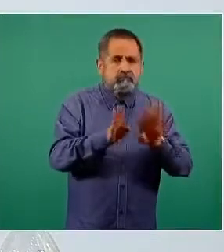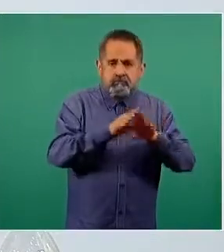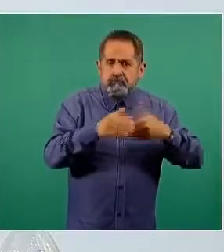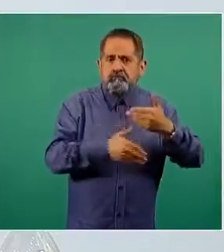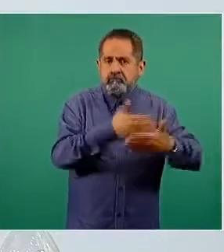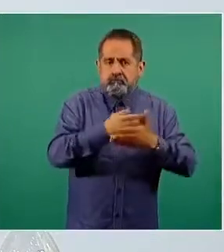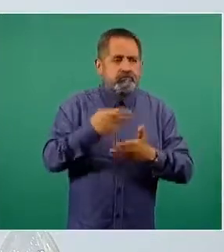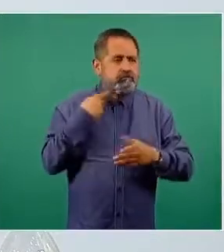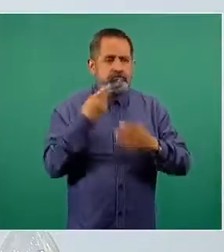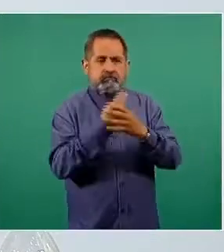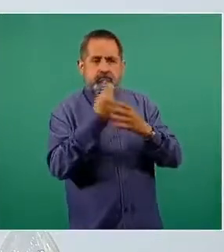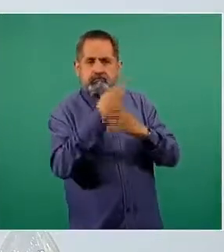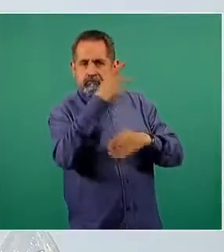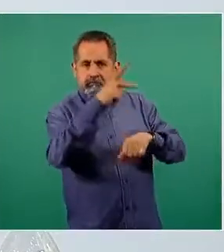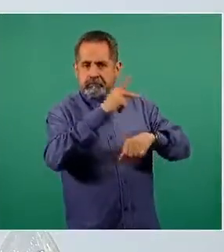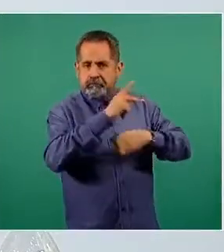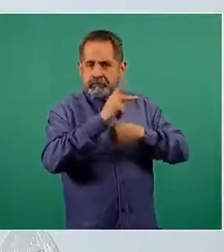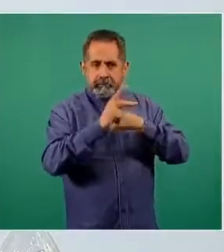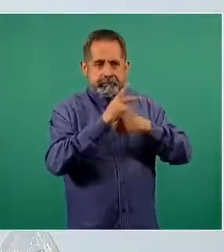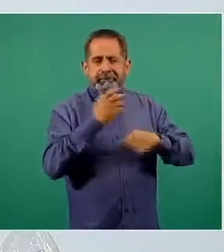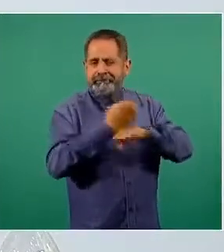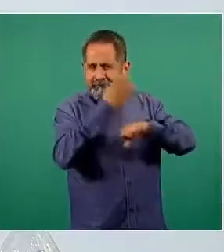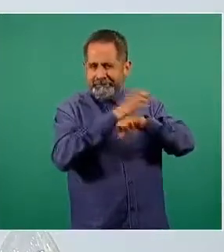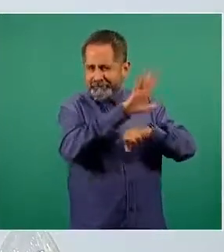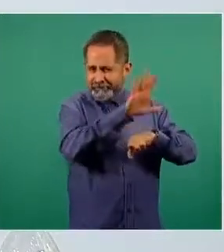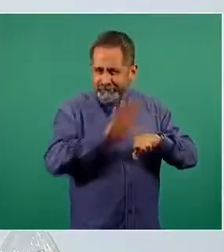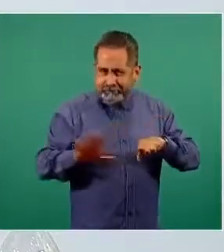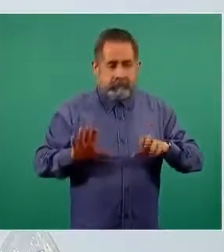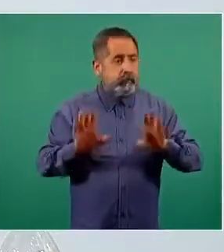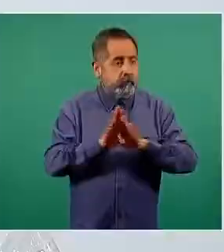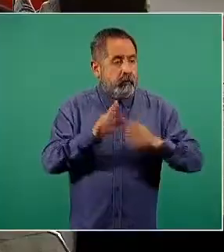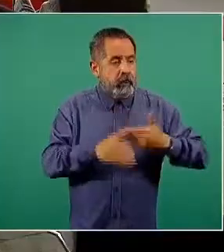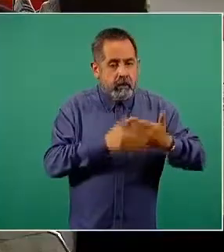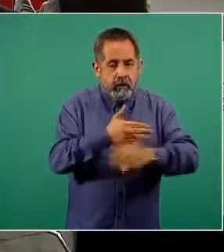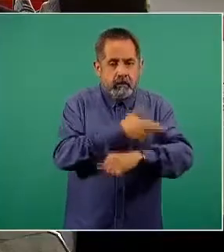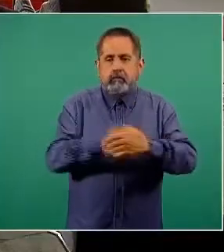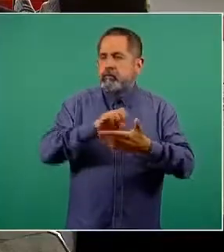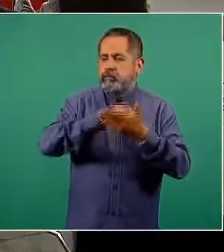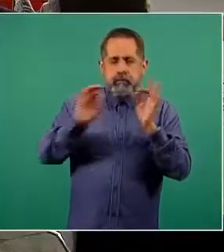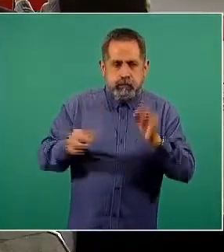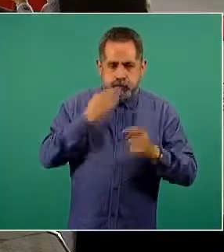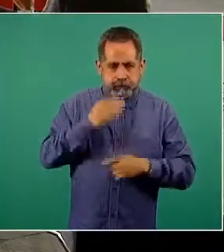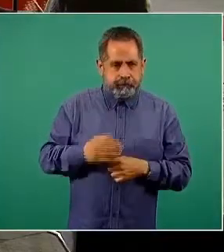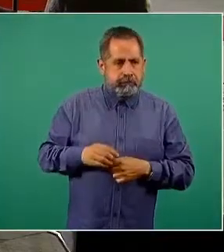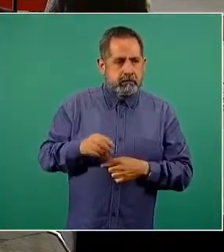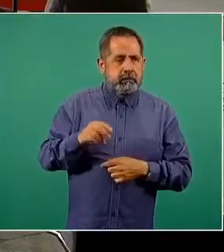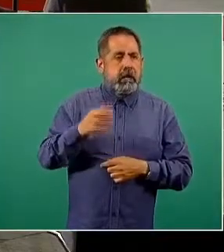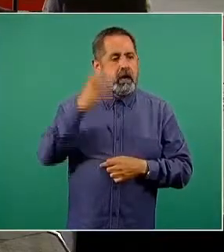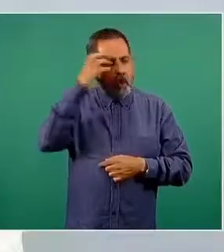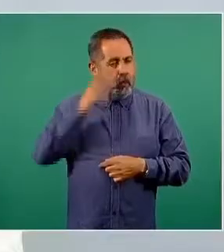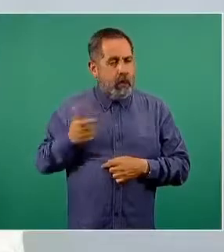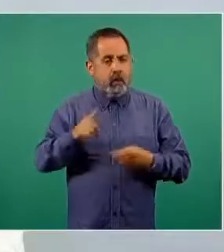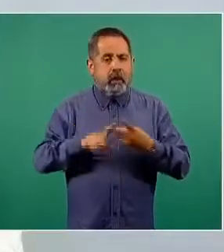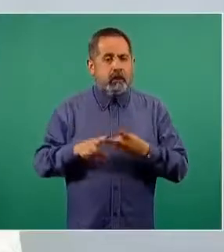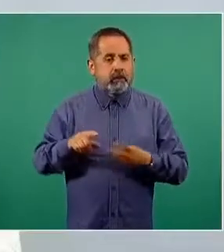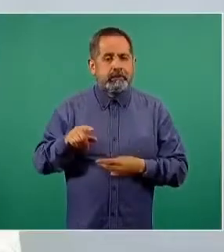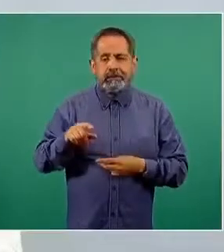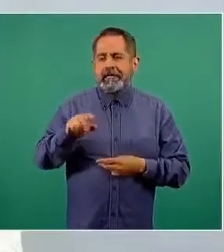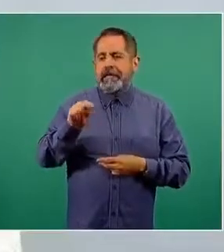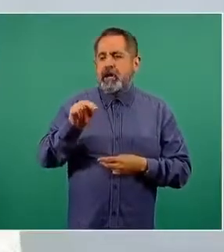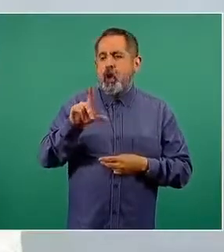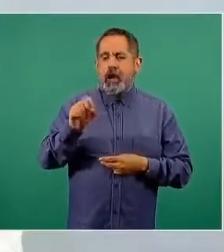política pública de movilidad en el país, que se tratan de León, Guanajuato, San Nicolás de los Garza, Nuevo León,